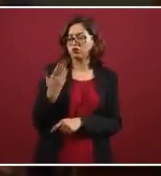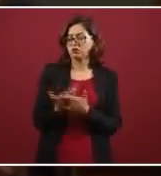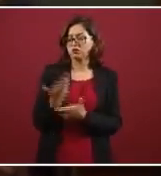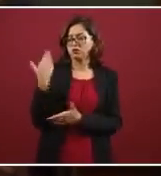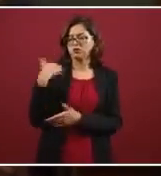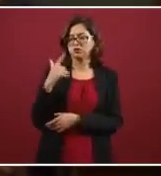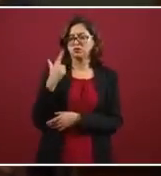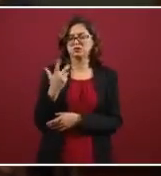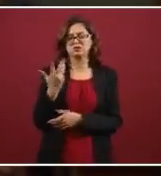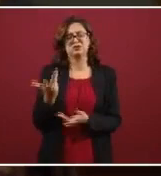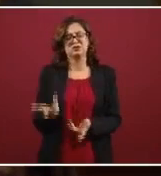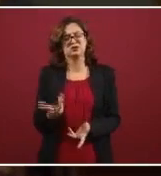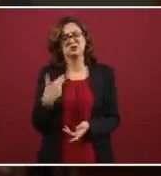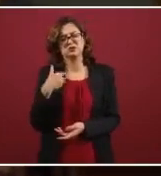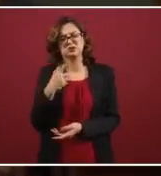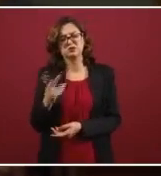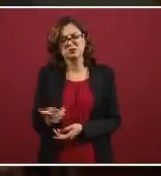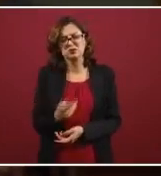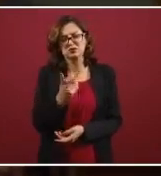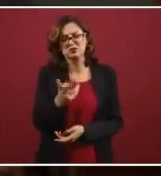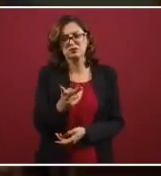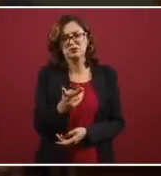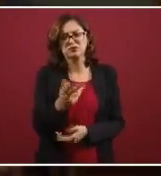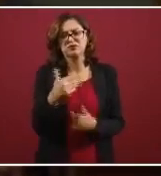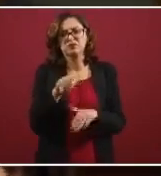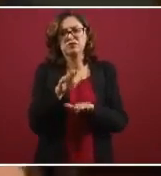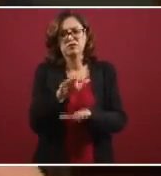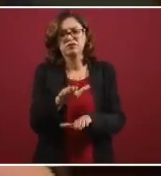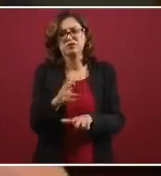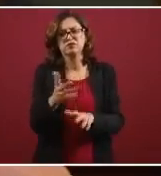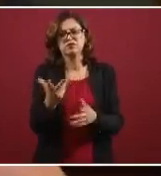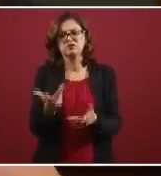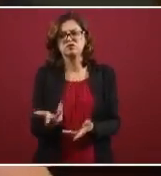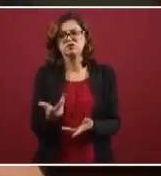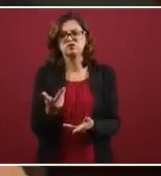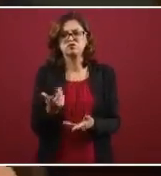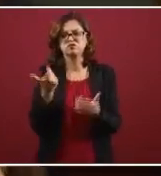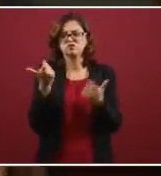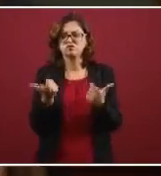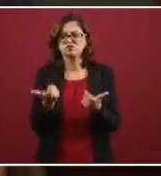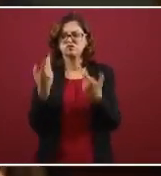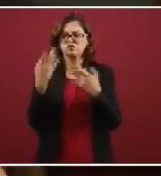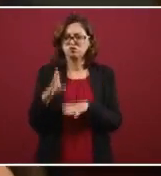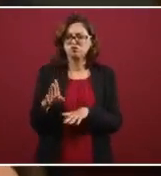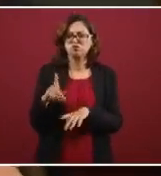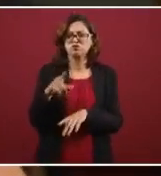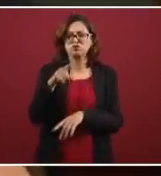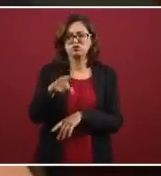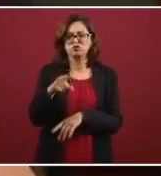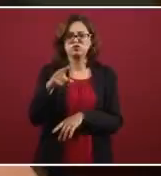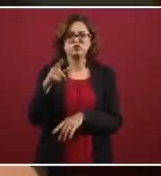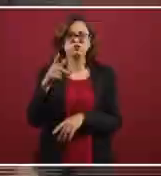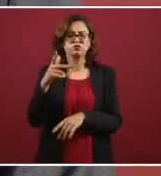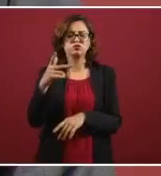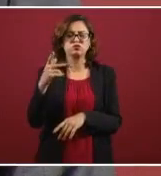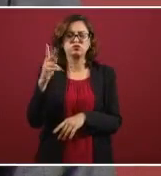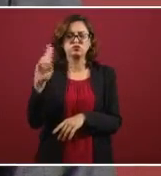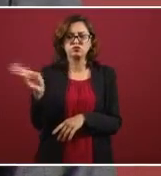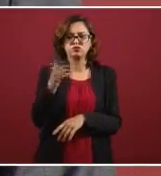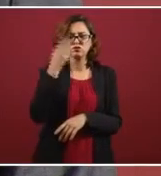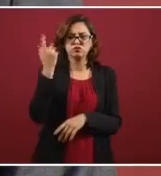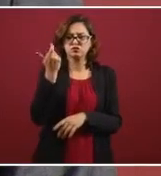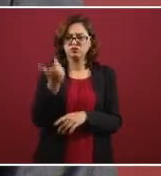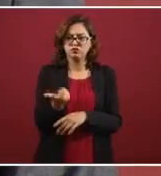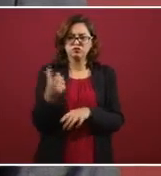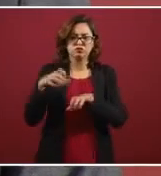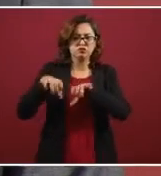C5I, yo le preguntaba a usted acerca de las cuentas congeladas de la máxima casa de estudios de Hidalgo. ¿qué avance